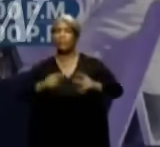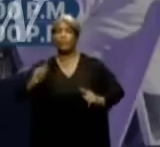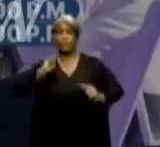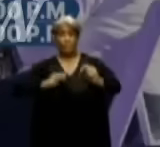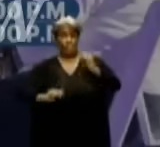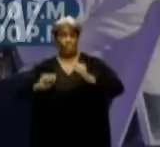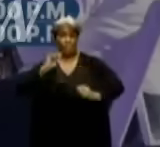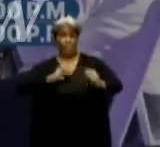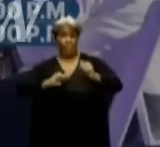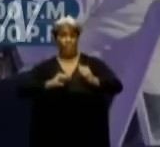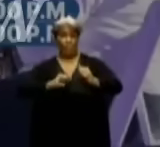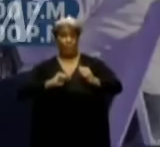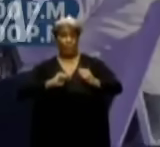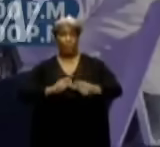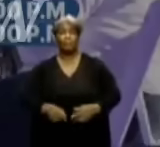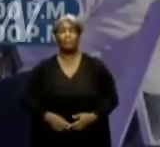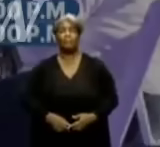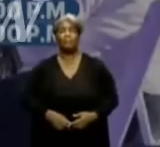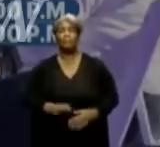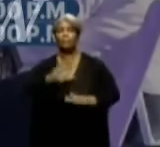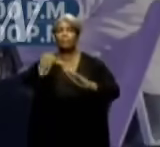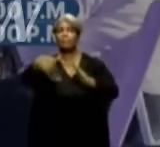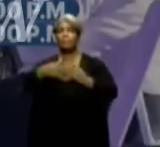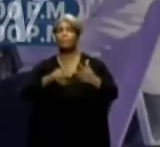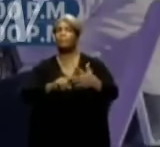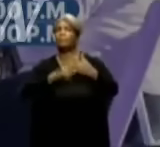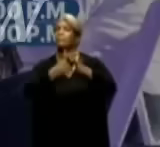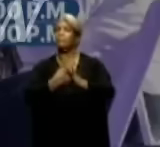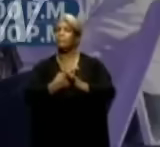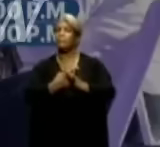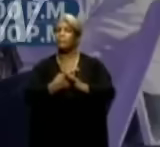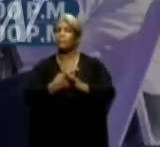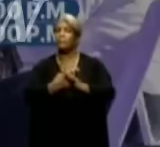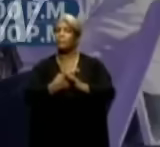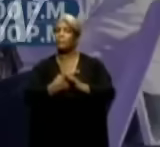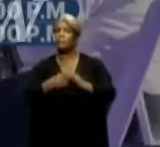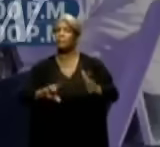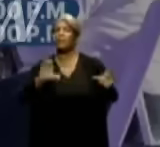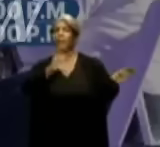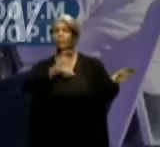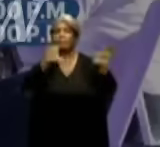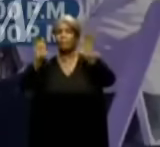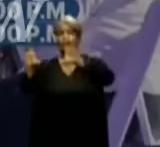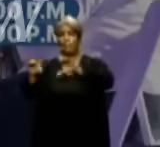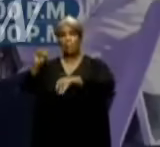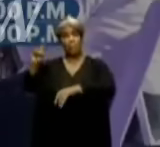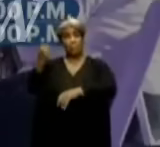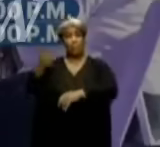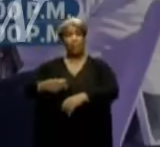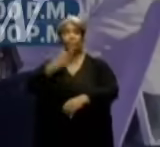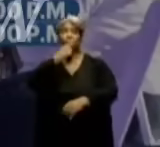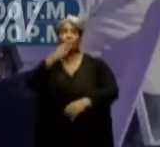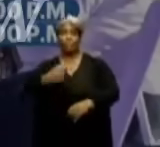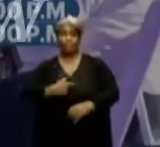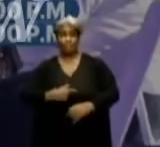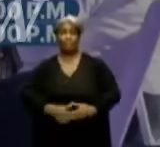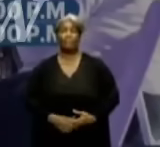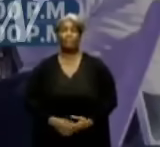Cibao. Y eso empezará Villa Navidad el 1 de diciembre.